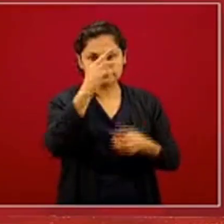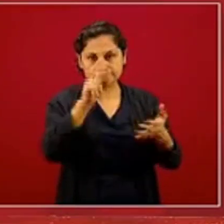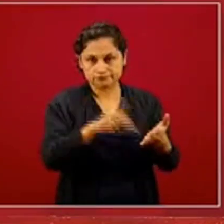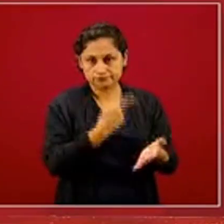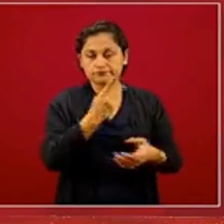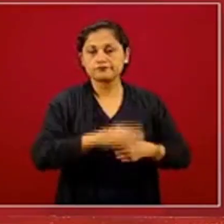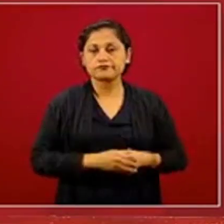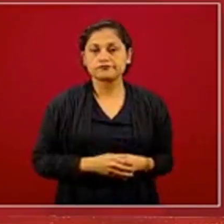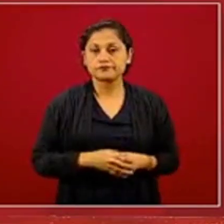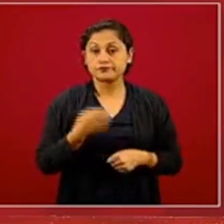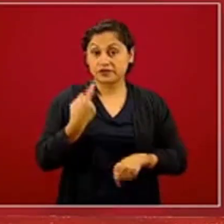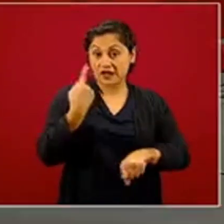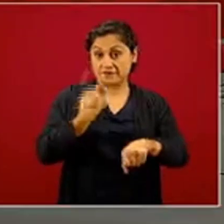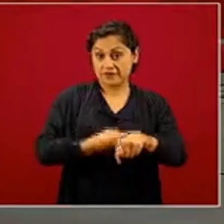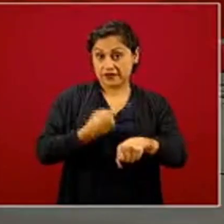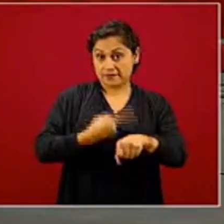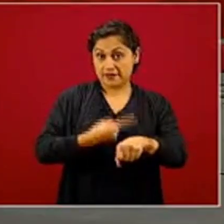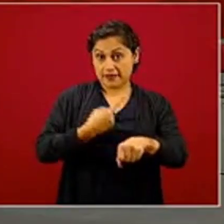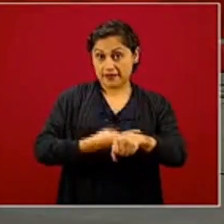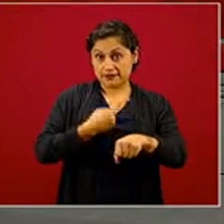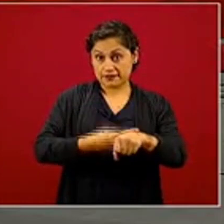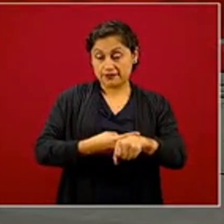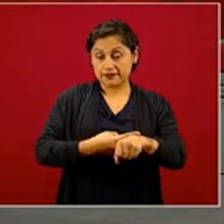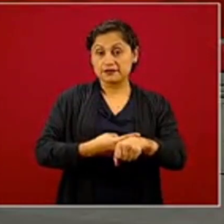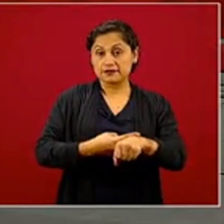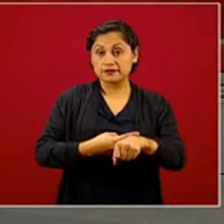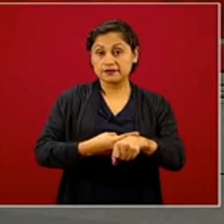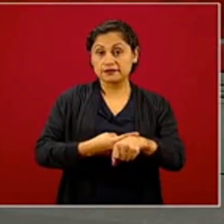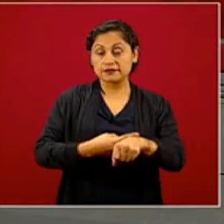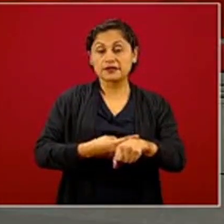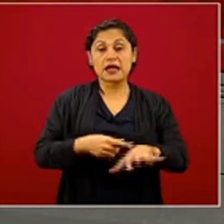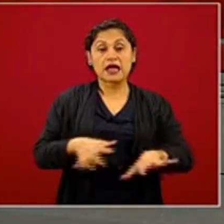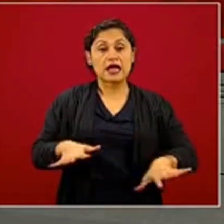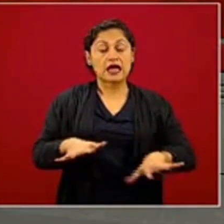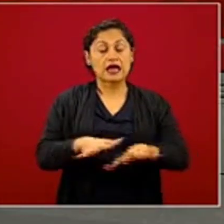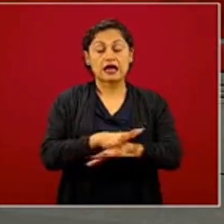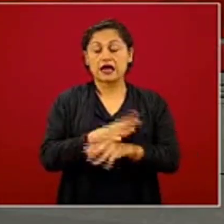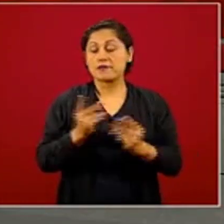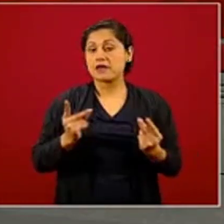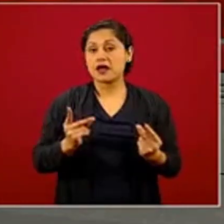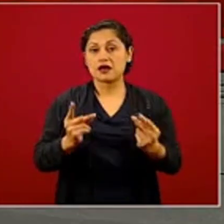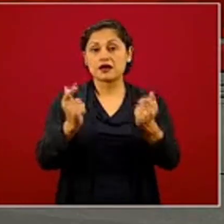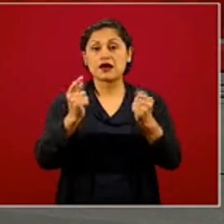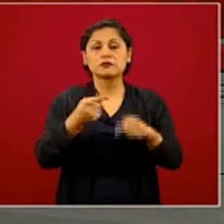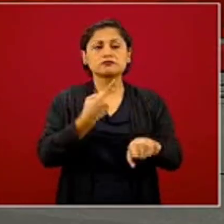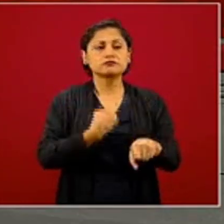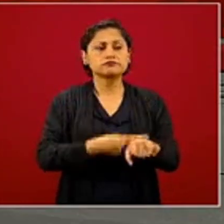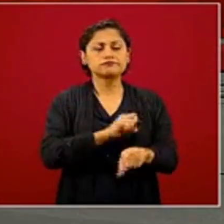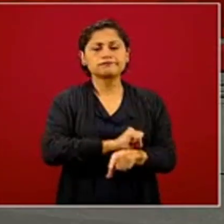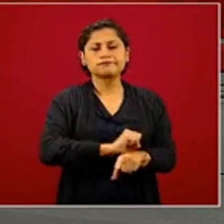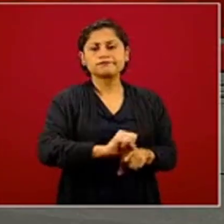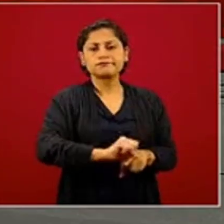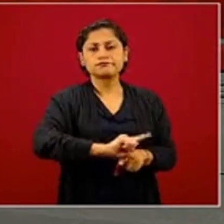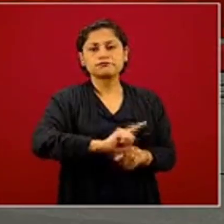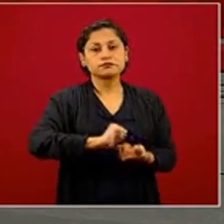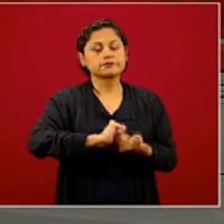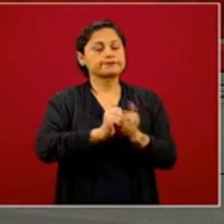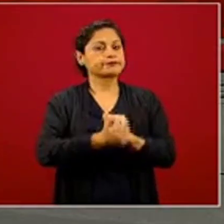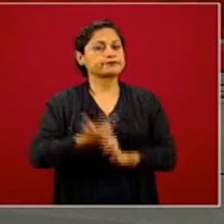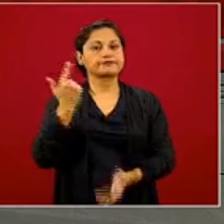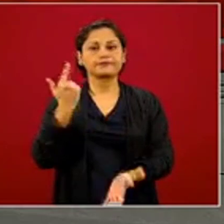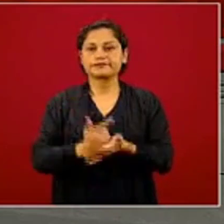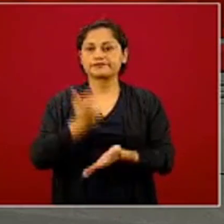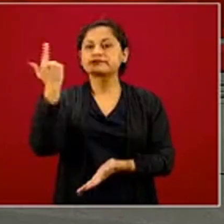puede cambiar rápidamente de ser una enfermedad leve a una enfermedad extraordinariamente grave,